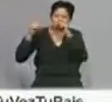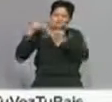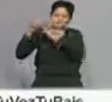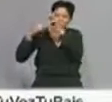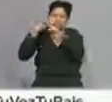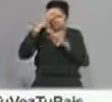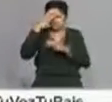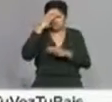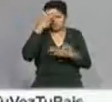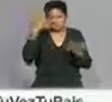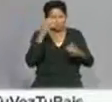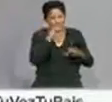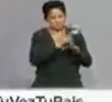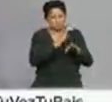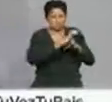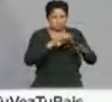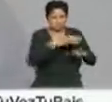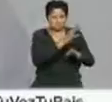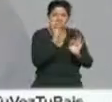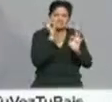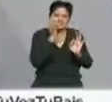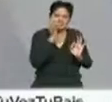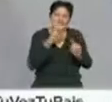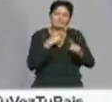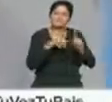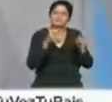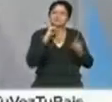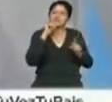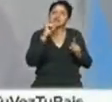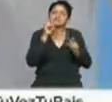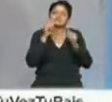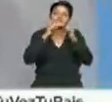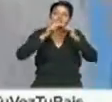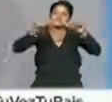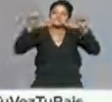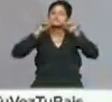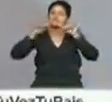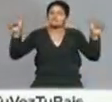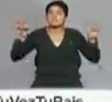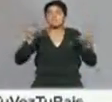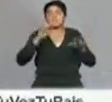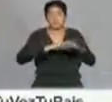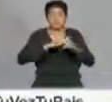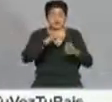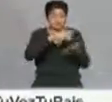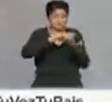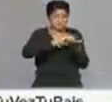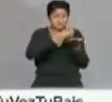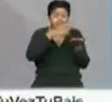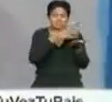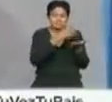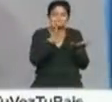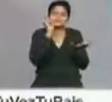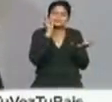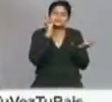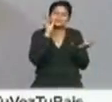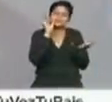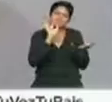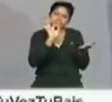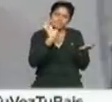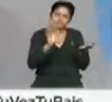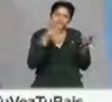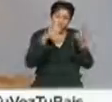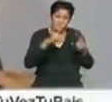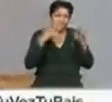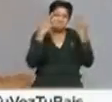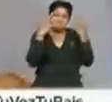a garantizar al mercado internacional que nuestro producto no solamente es de la mejor calidad, sino que todas las prácticas de manufactura, todo